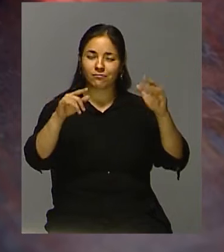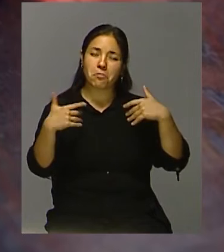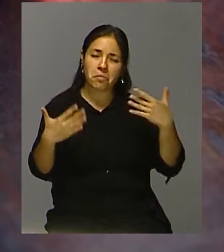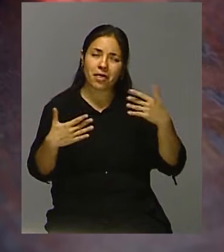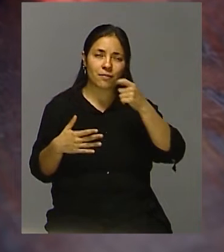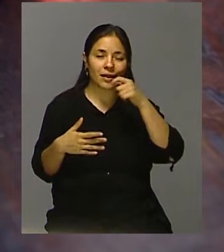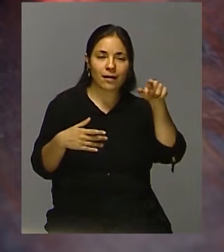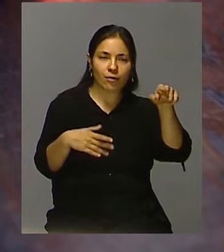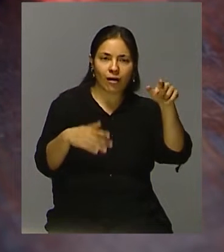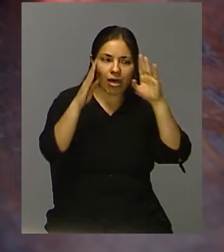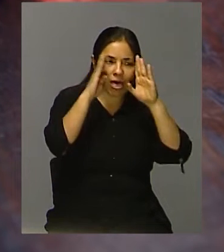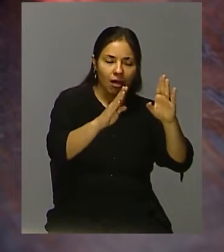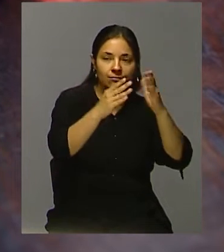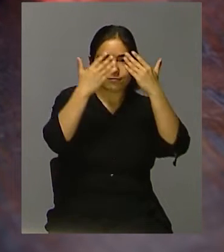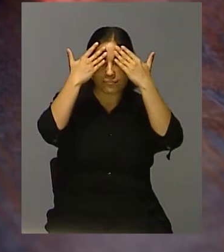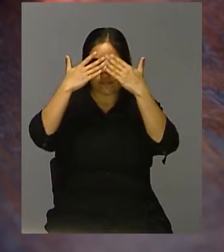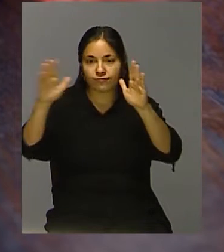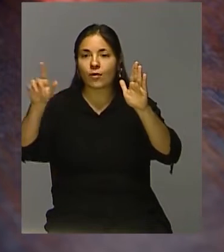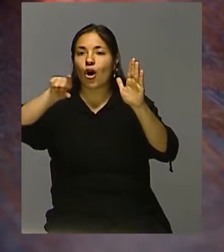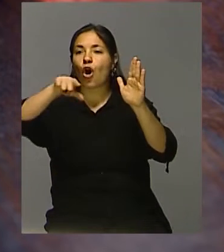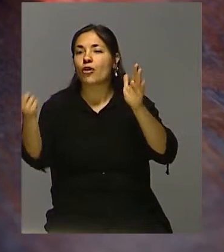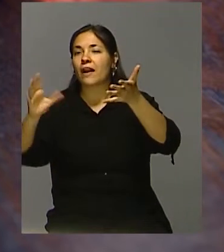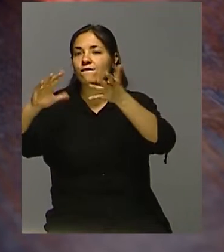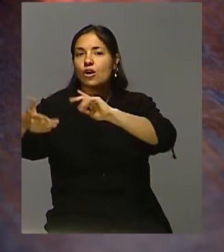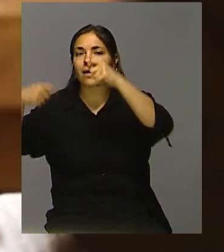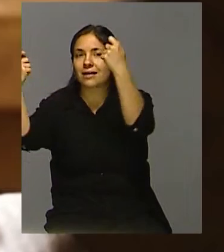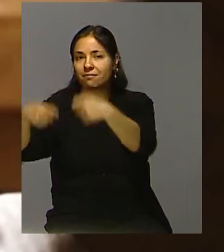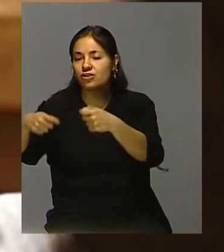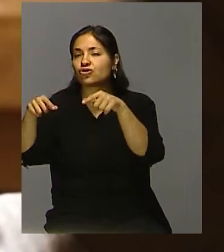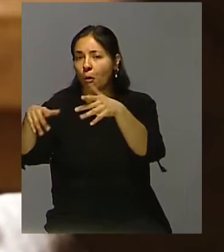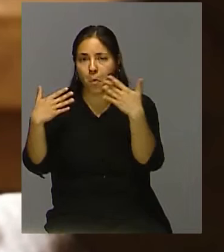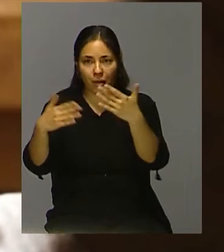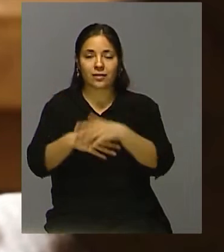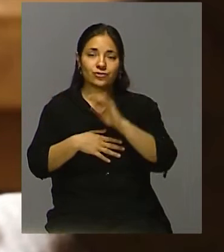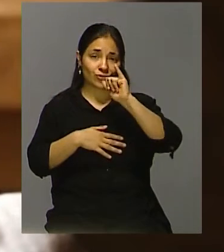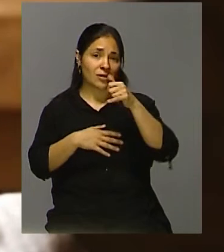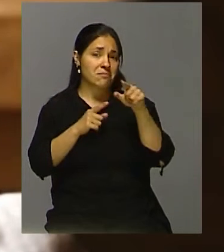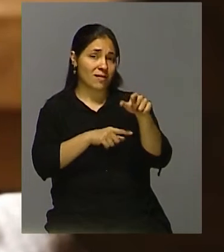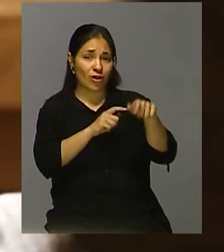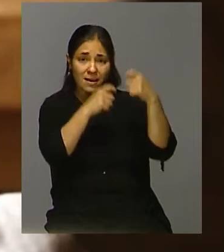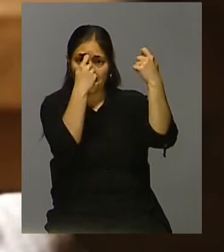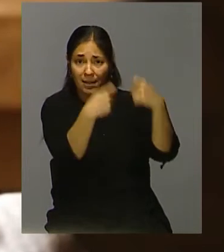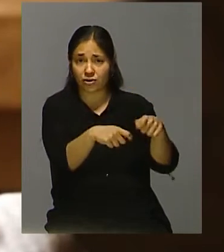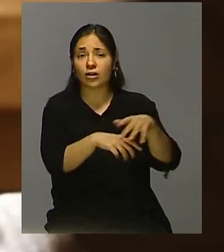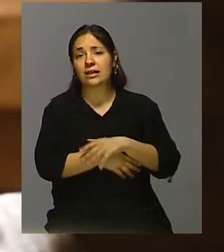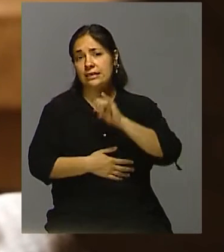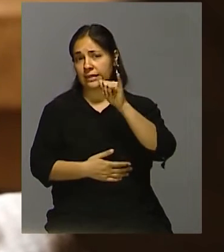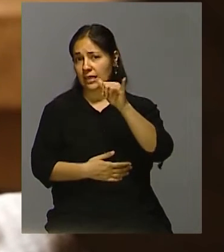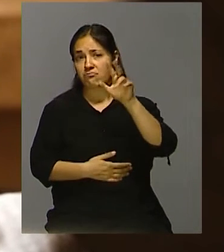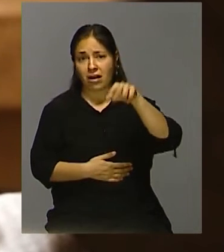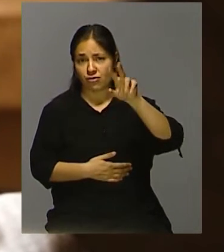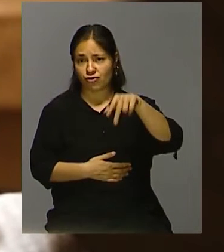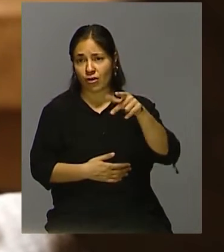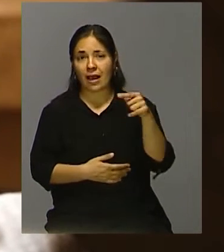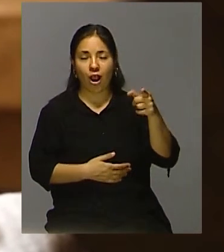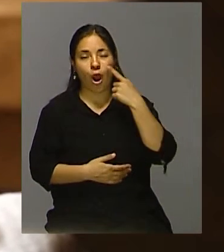posibles inversiones de este tipo. Absolutamente, Claudia. Las inversiones que vos mencionaste, tenés toda la razón, son muchas de las